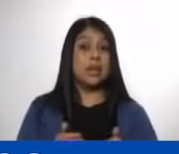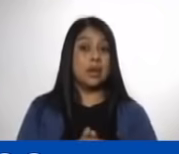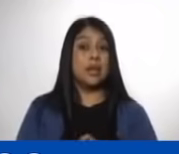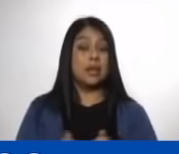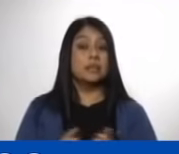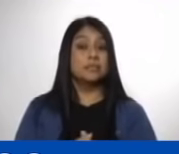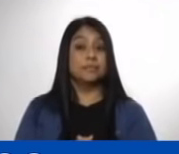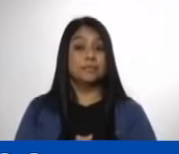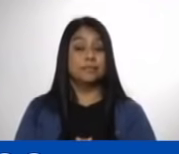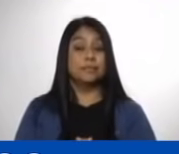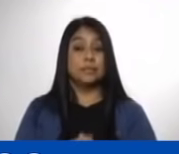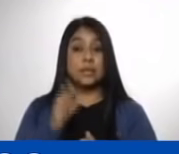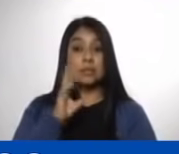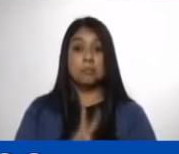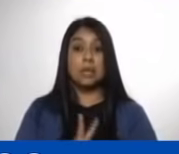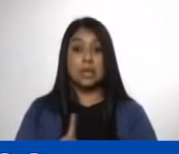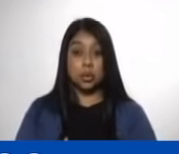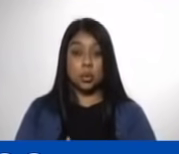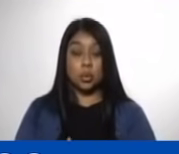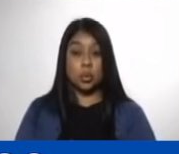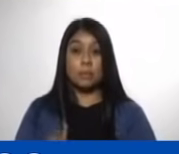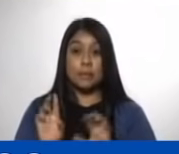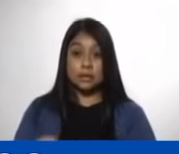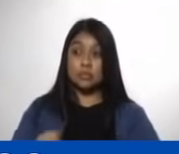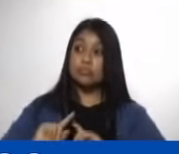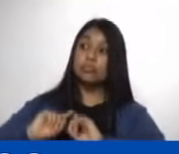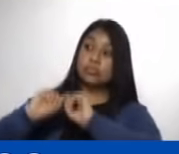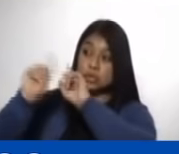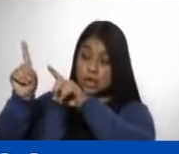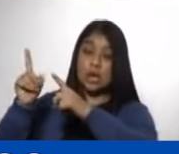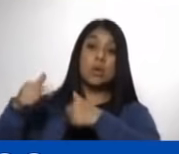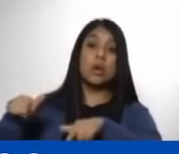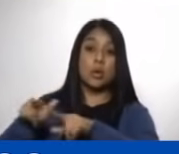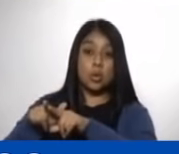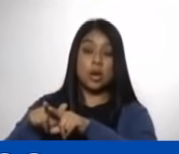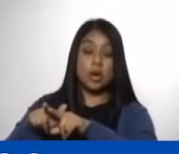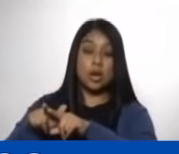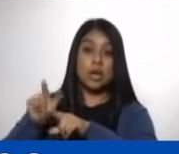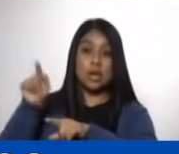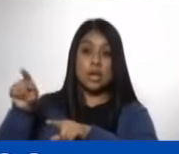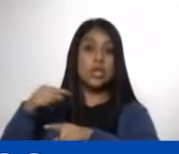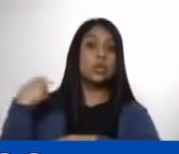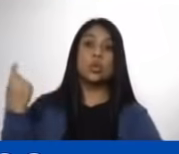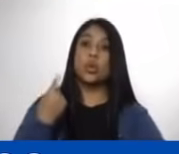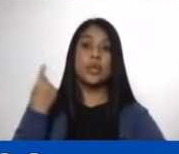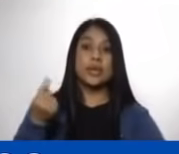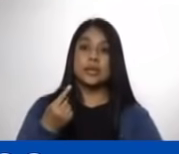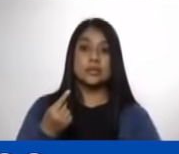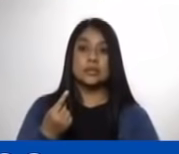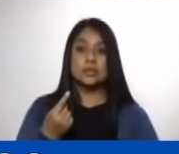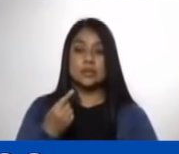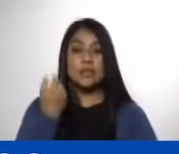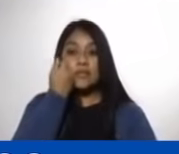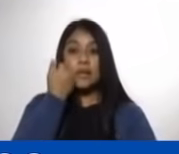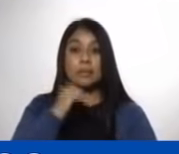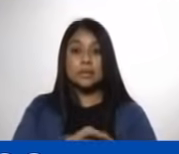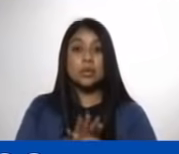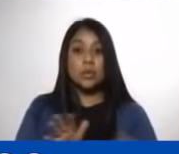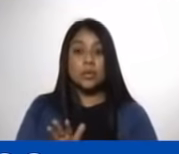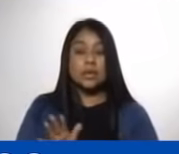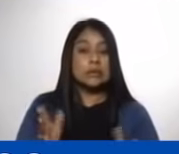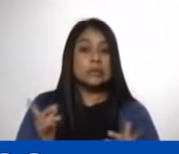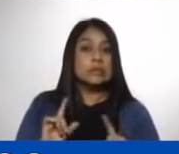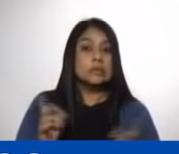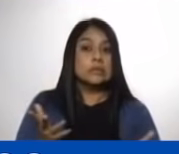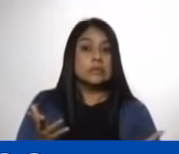sobremanera que si 21 personas que asistieron a estos centros de salud resultaron el 100% positivas, que más